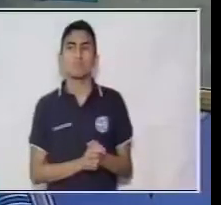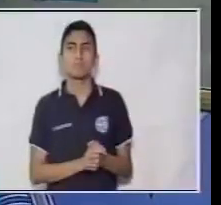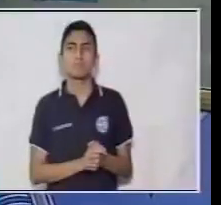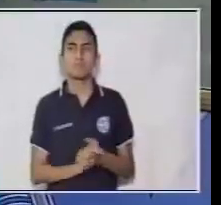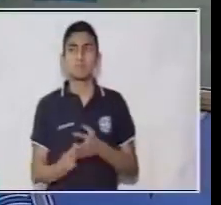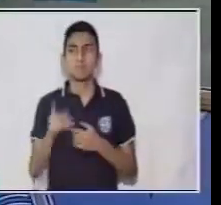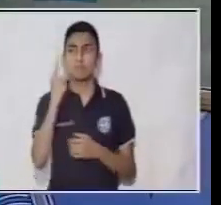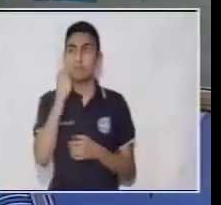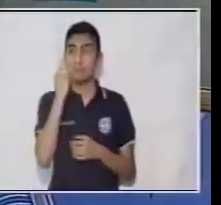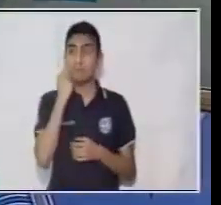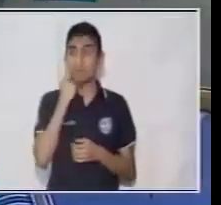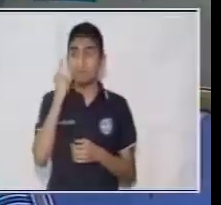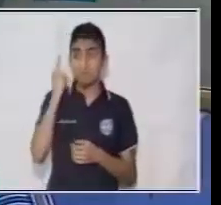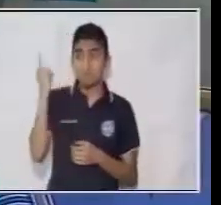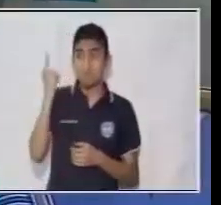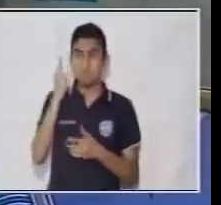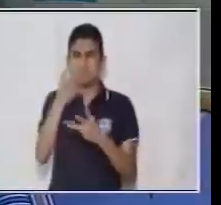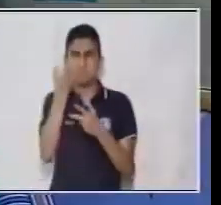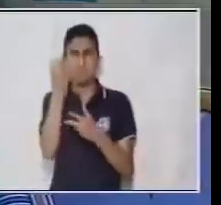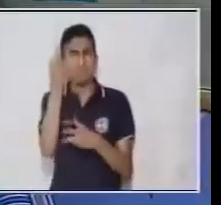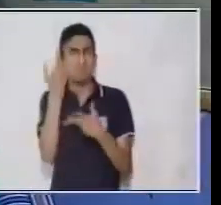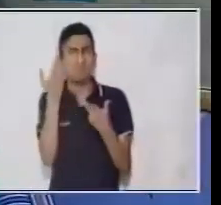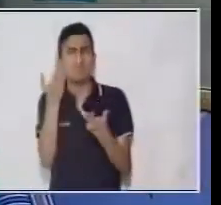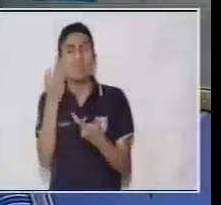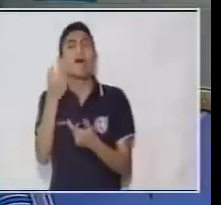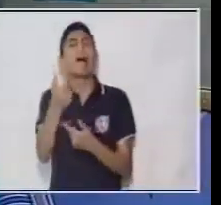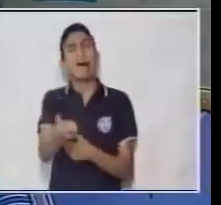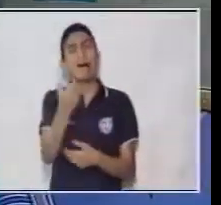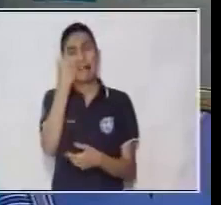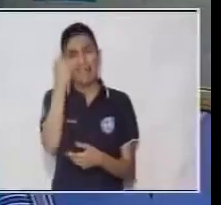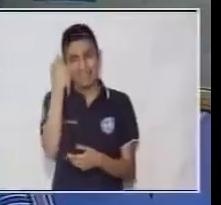a ver si descubrimos qué es